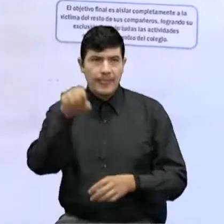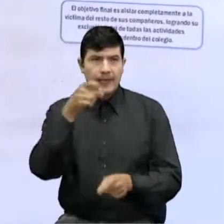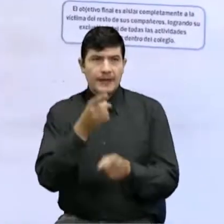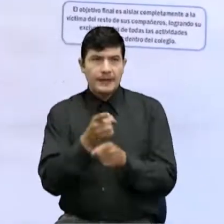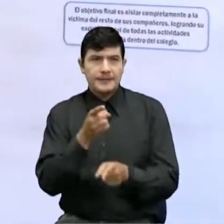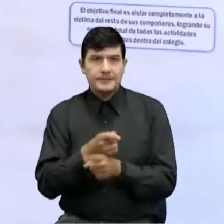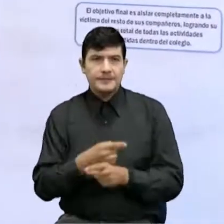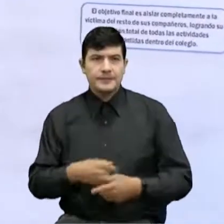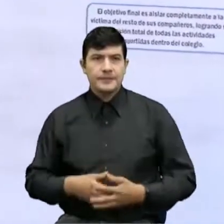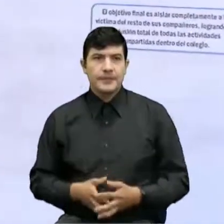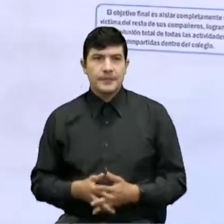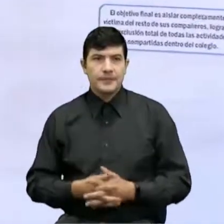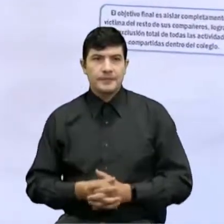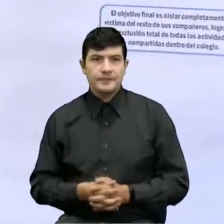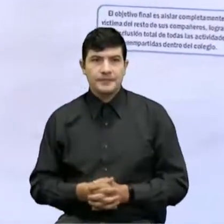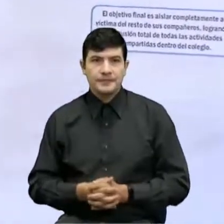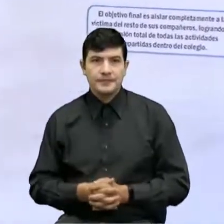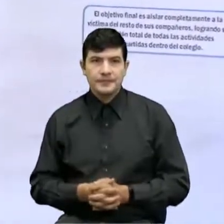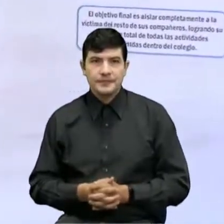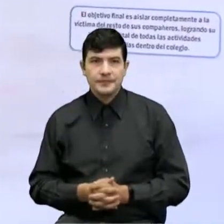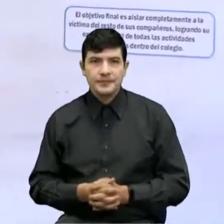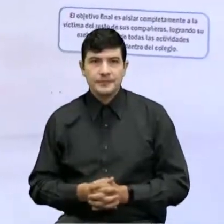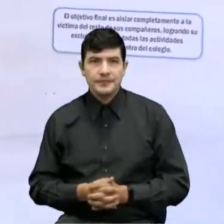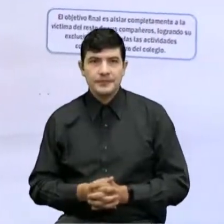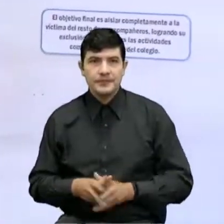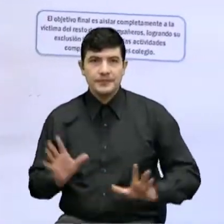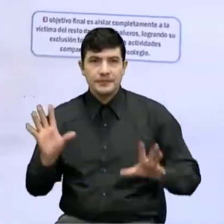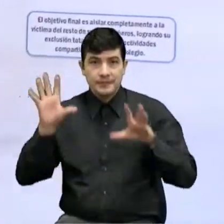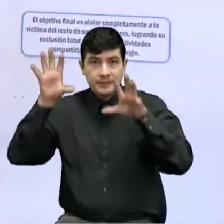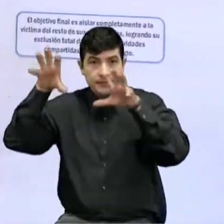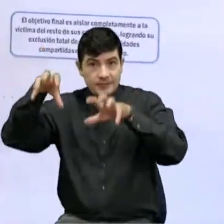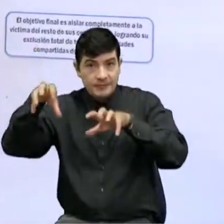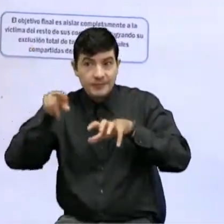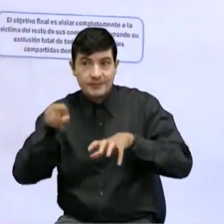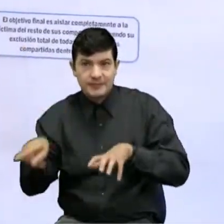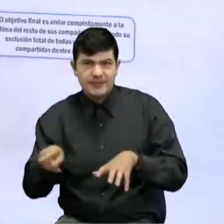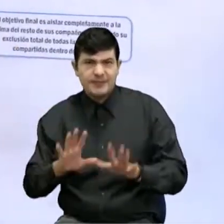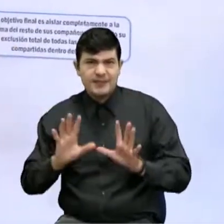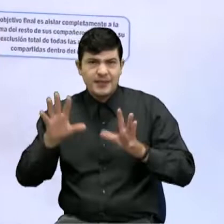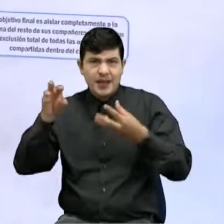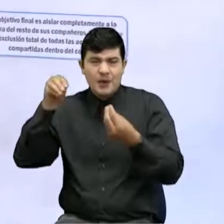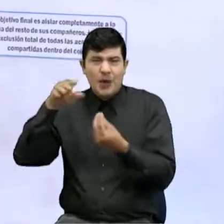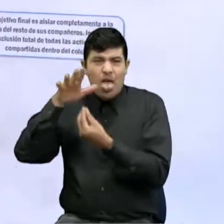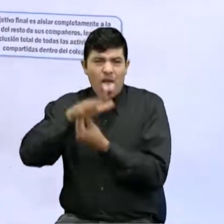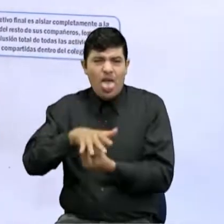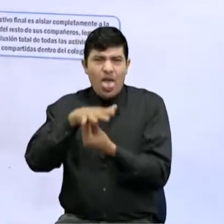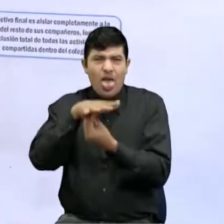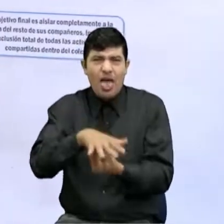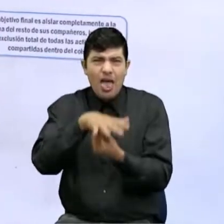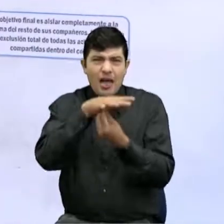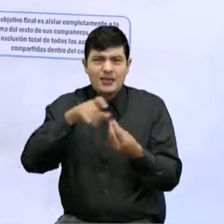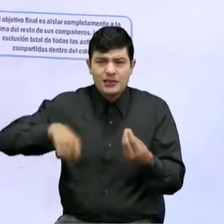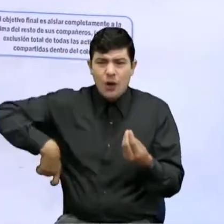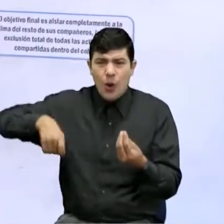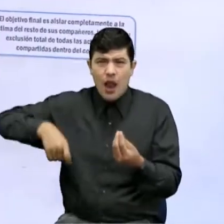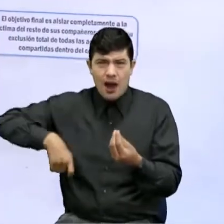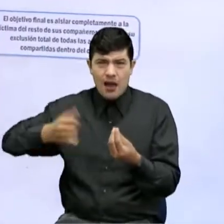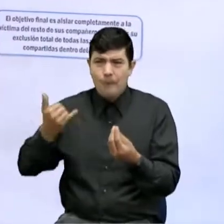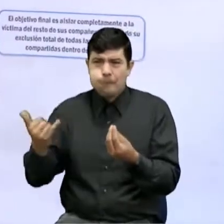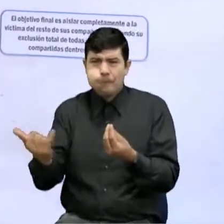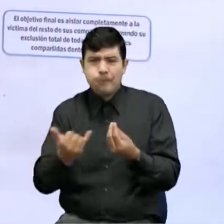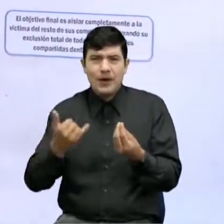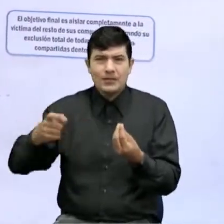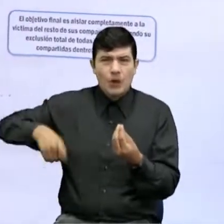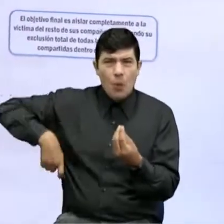nuestro primer monstrico del día de hoy se llama acoso escolar, nuestro tema de hoy. Entonces, con nuestros amigos de preescolar a